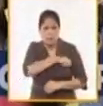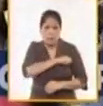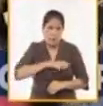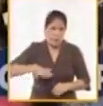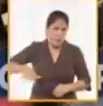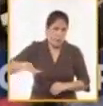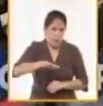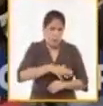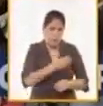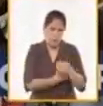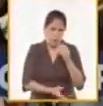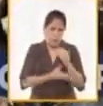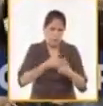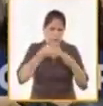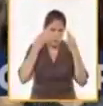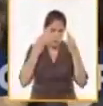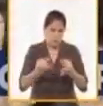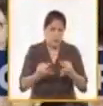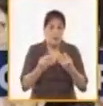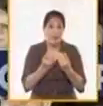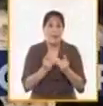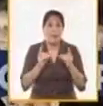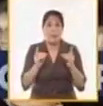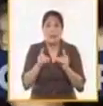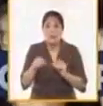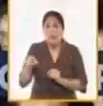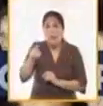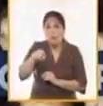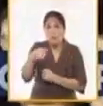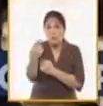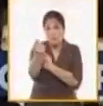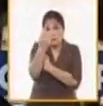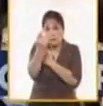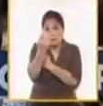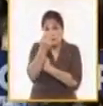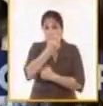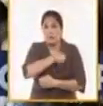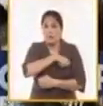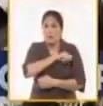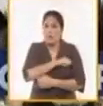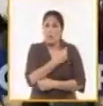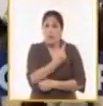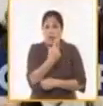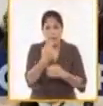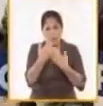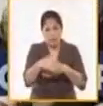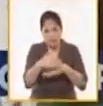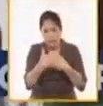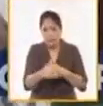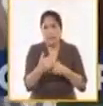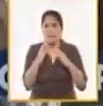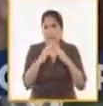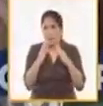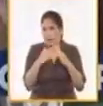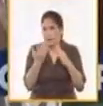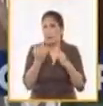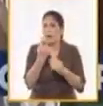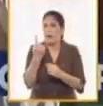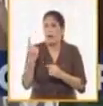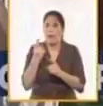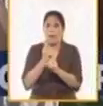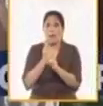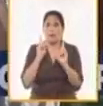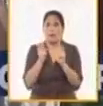de verdad, de la democracia que ustedes nos enseñaron en cada calle, en cada casa, en cada